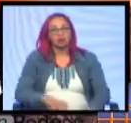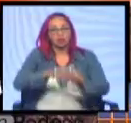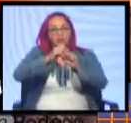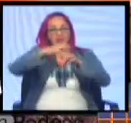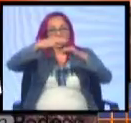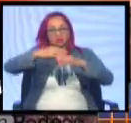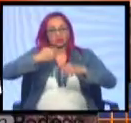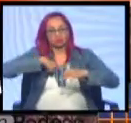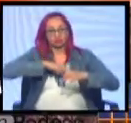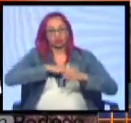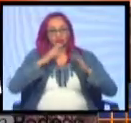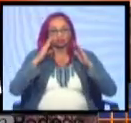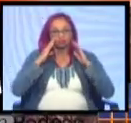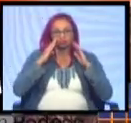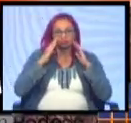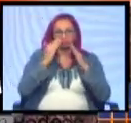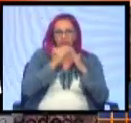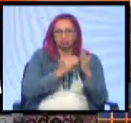posible que al vendedor lo traten así?